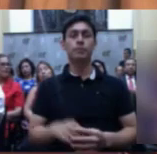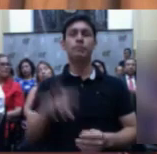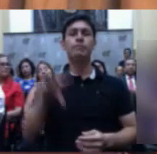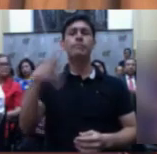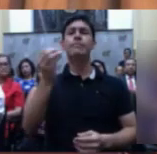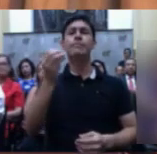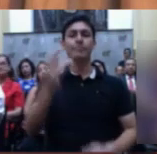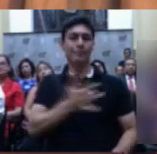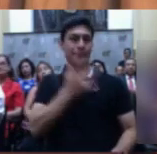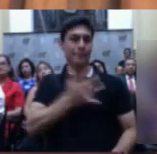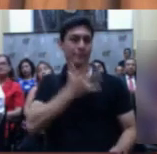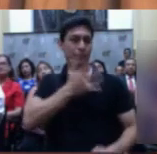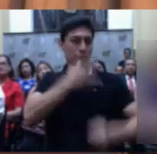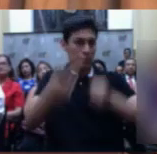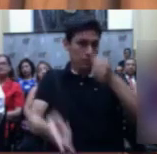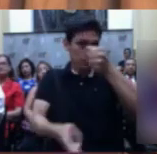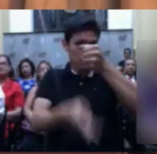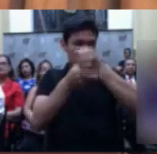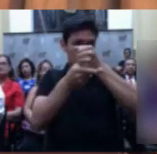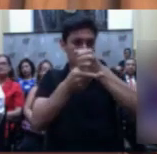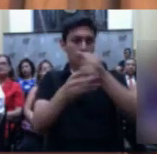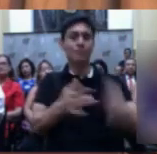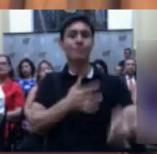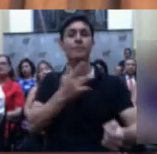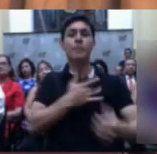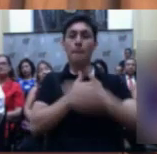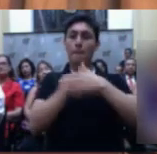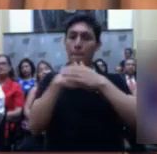sienten seguros y sobre todo bien acogidos.